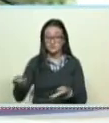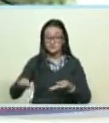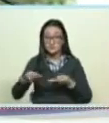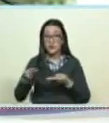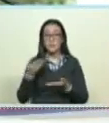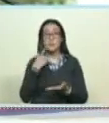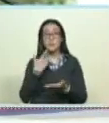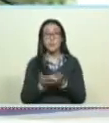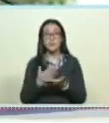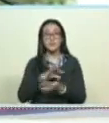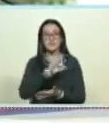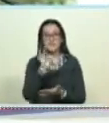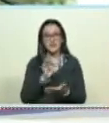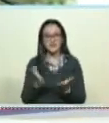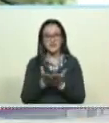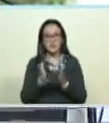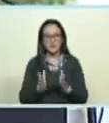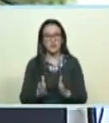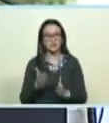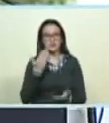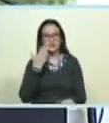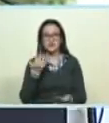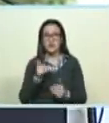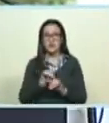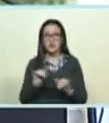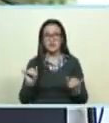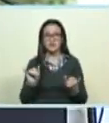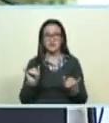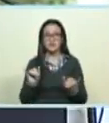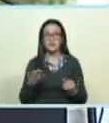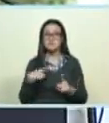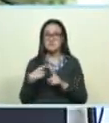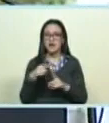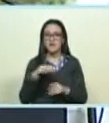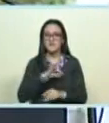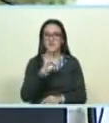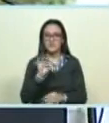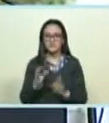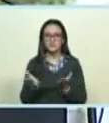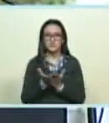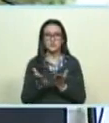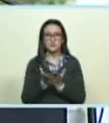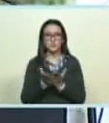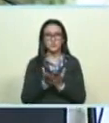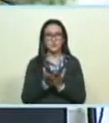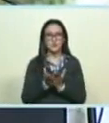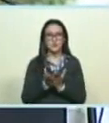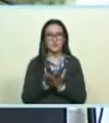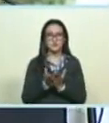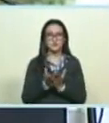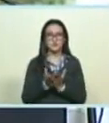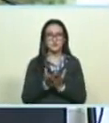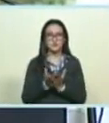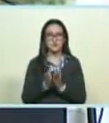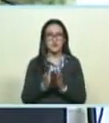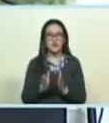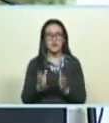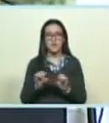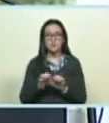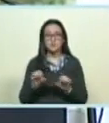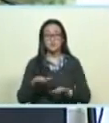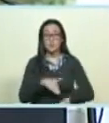de la Federación de Estudiantes de Educación Media y de la Federación de Estudiantes de